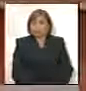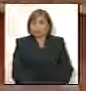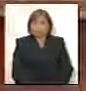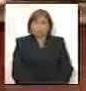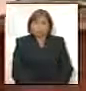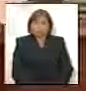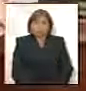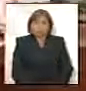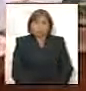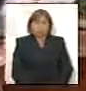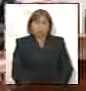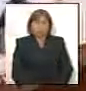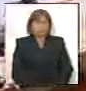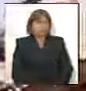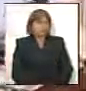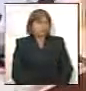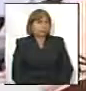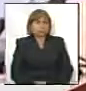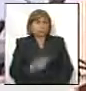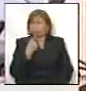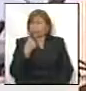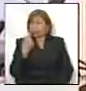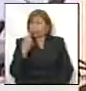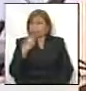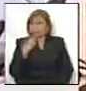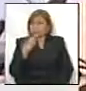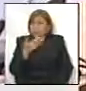ahora que no hay ningún impedimento